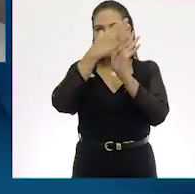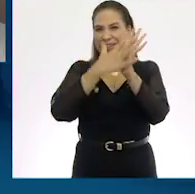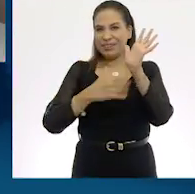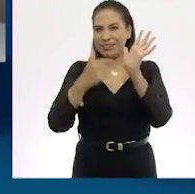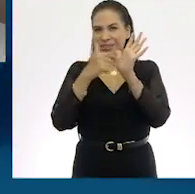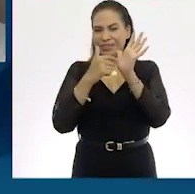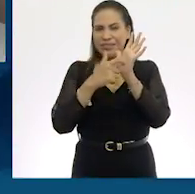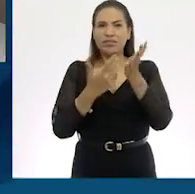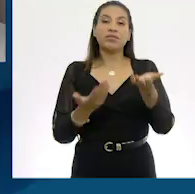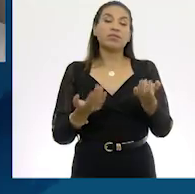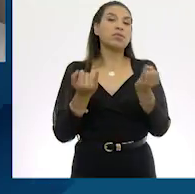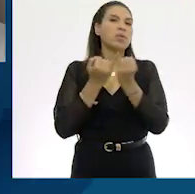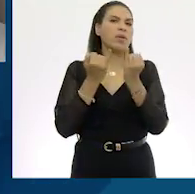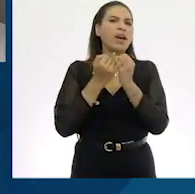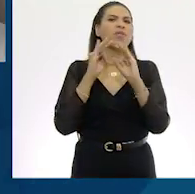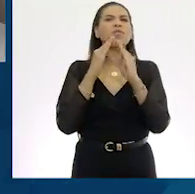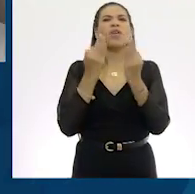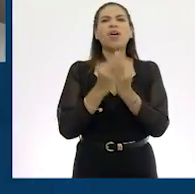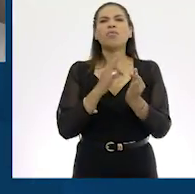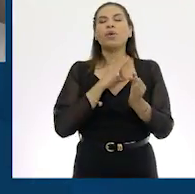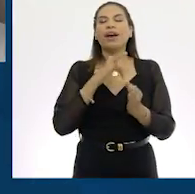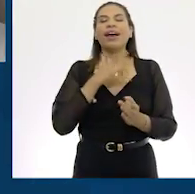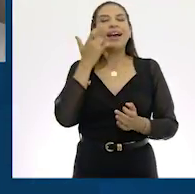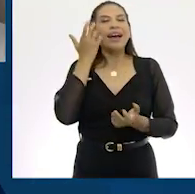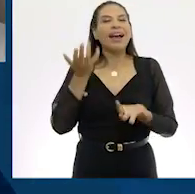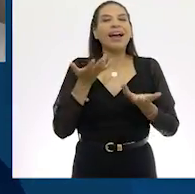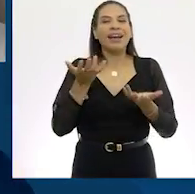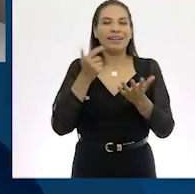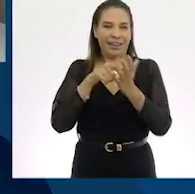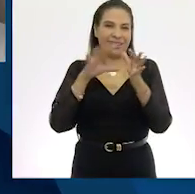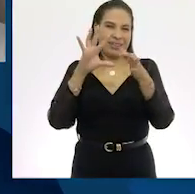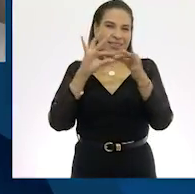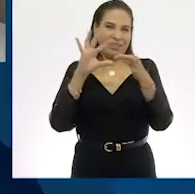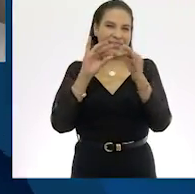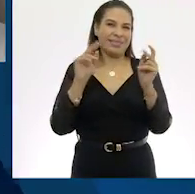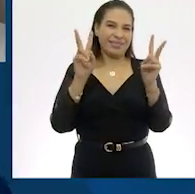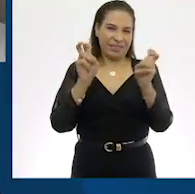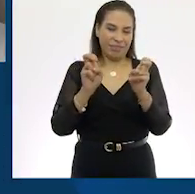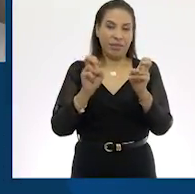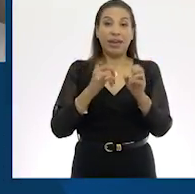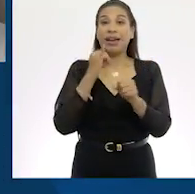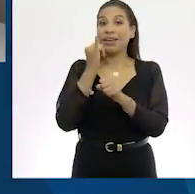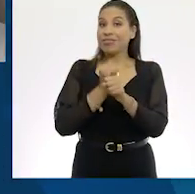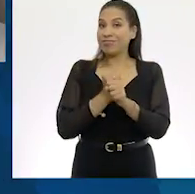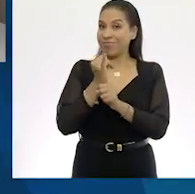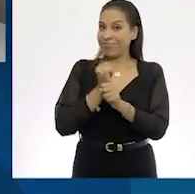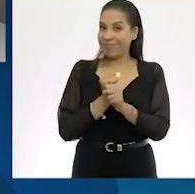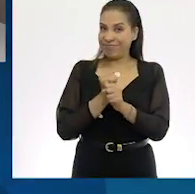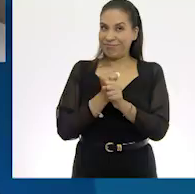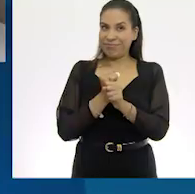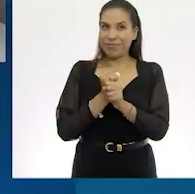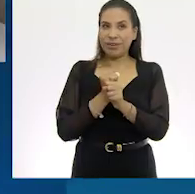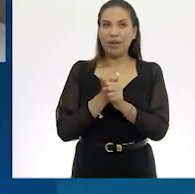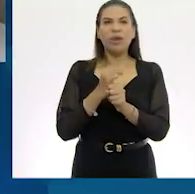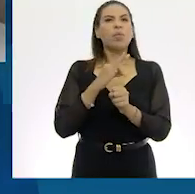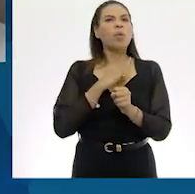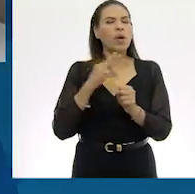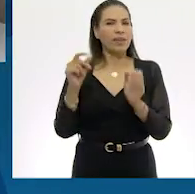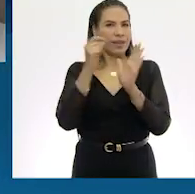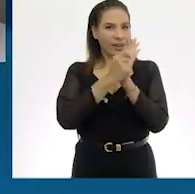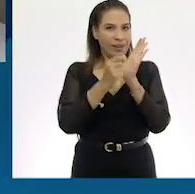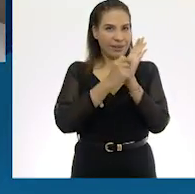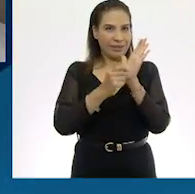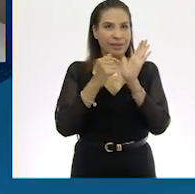texto, así como la manera en la que desea abordar el tema. Investigación. Para poder redactar